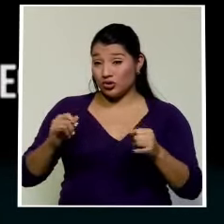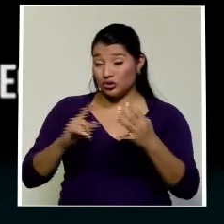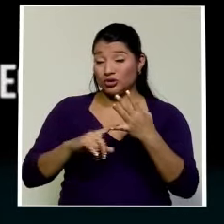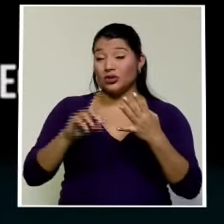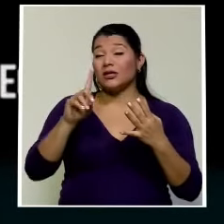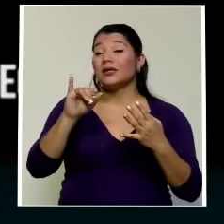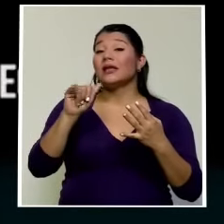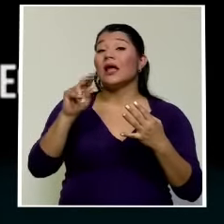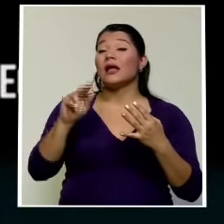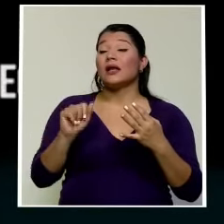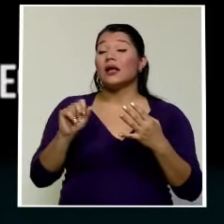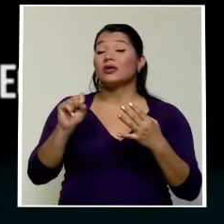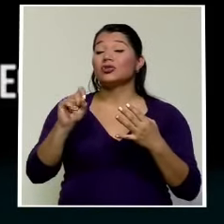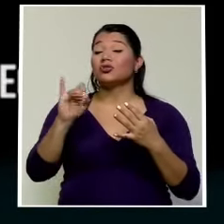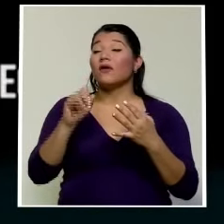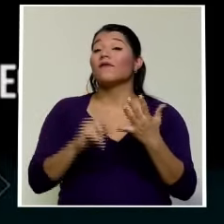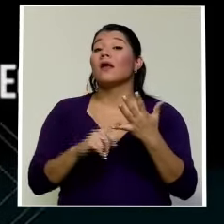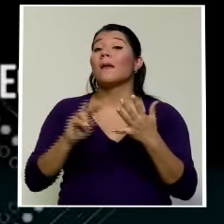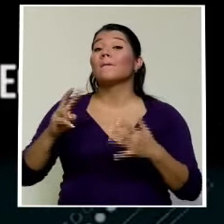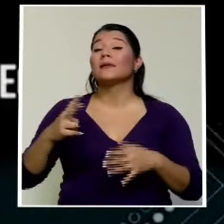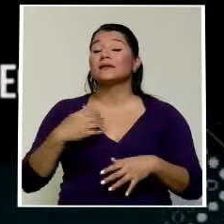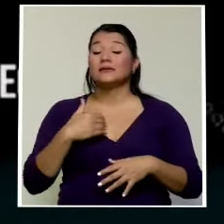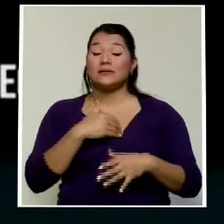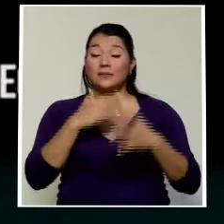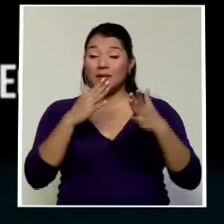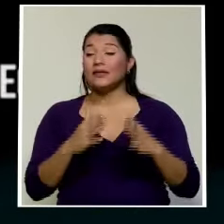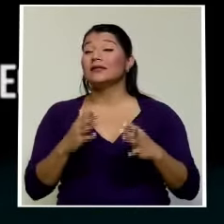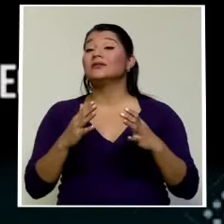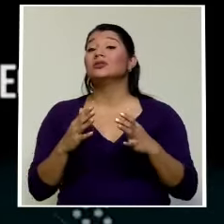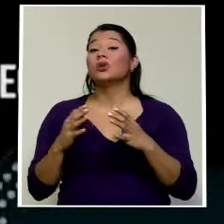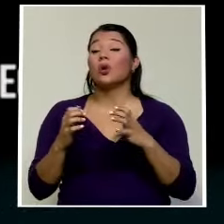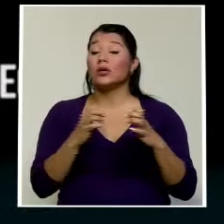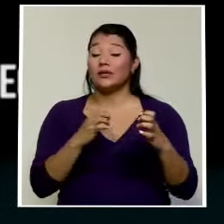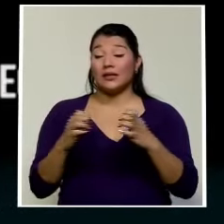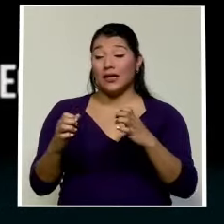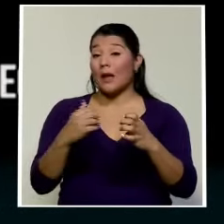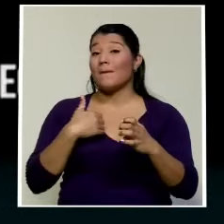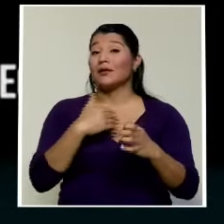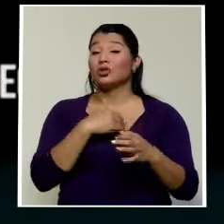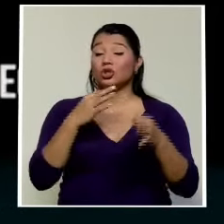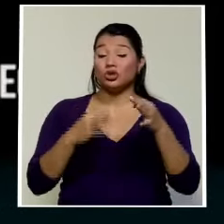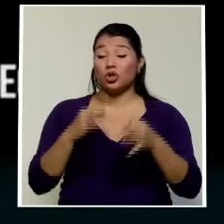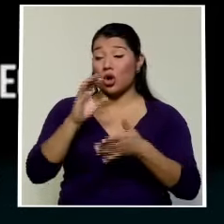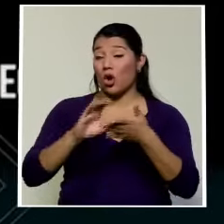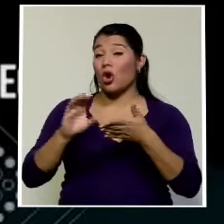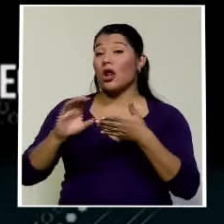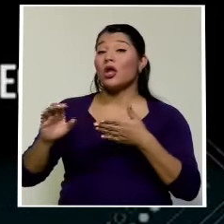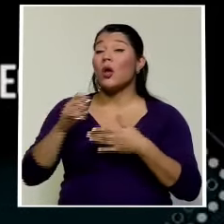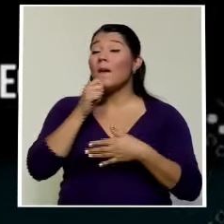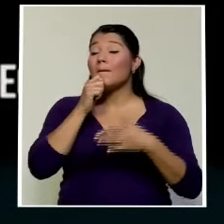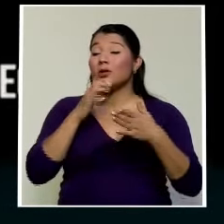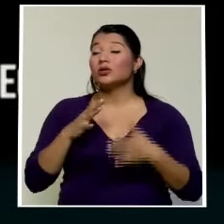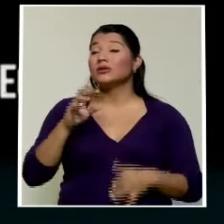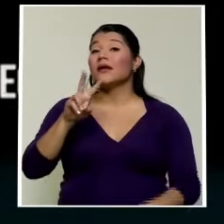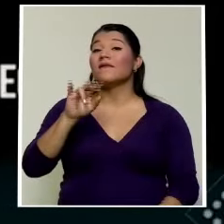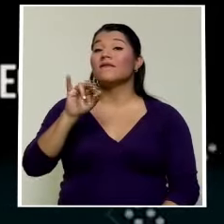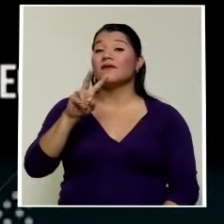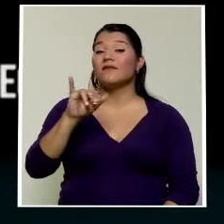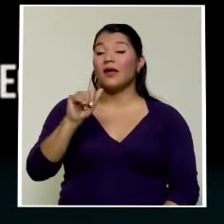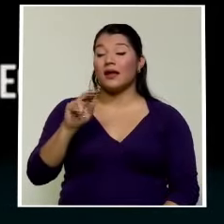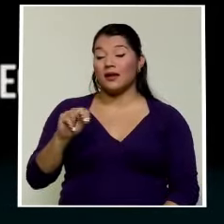Diana Sofía Posada Solís, viceministra de Gestión Estratégica del Ministerio de Justicia; el Colegio de Periodistas; Viviana Bosa